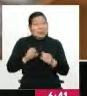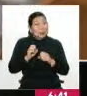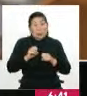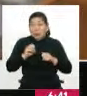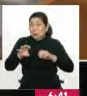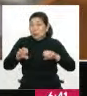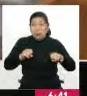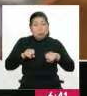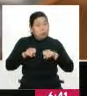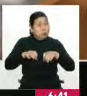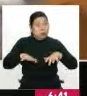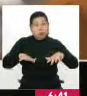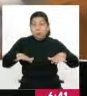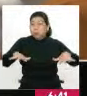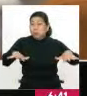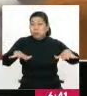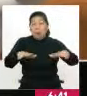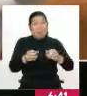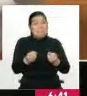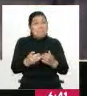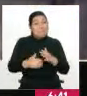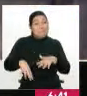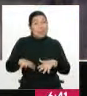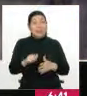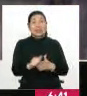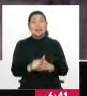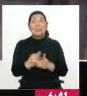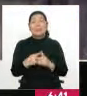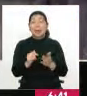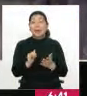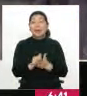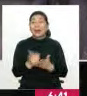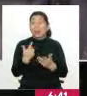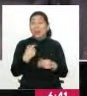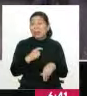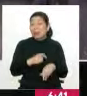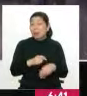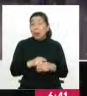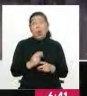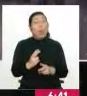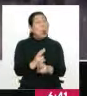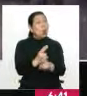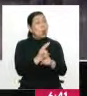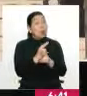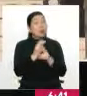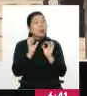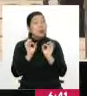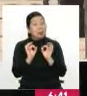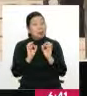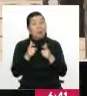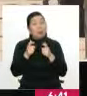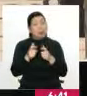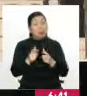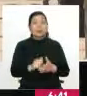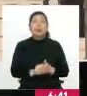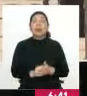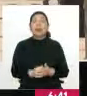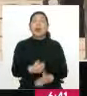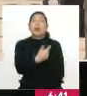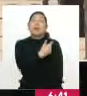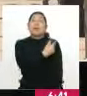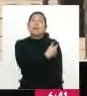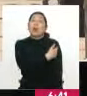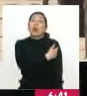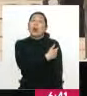y lamentablemente tiene una tasa muy alta de mutaciones en el tiempo. Así que hay que estar vigilando constantemente. Las vacunas,